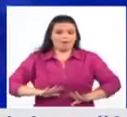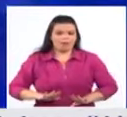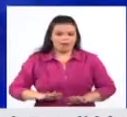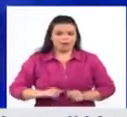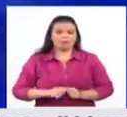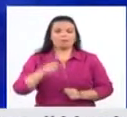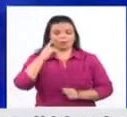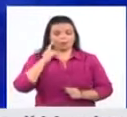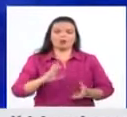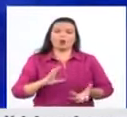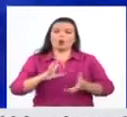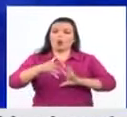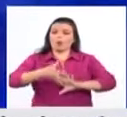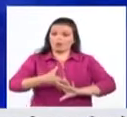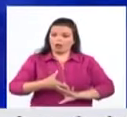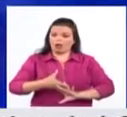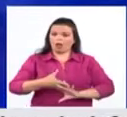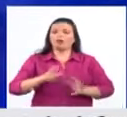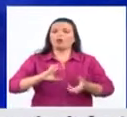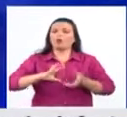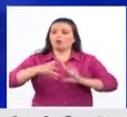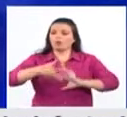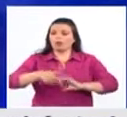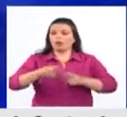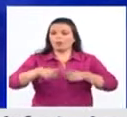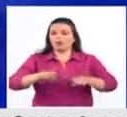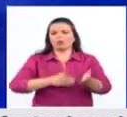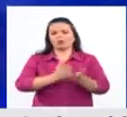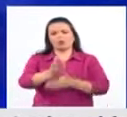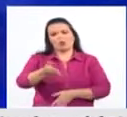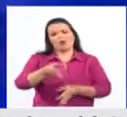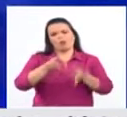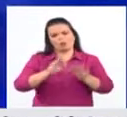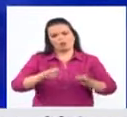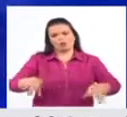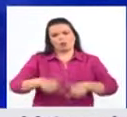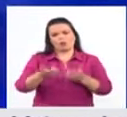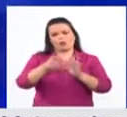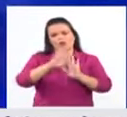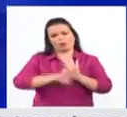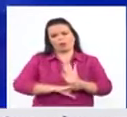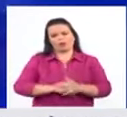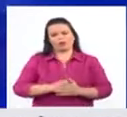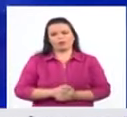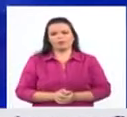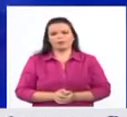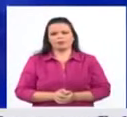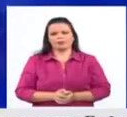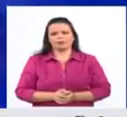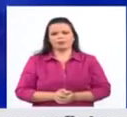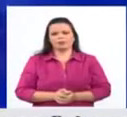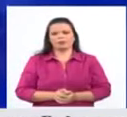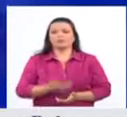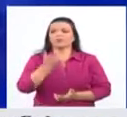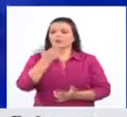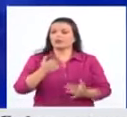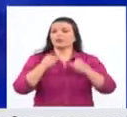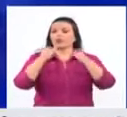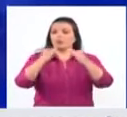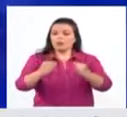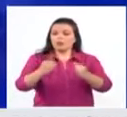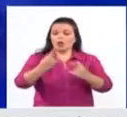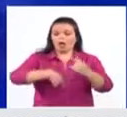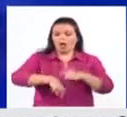pero trabajando para resolverlo. Y son buenas noticias que en septiembre avanza la intervención ya en población infantil.